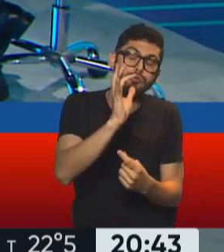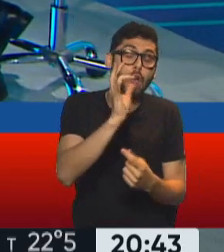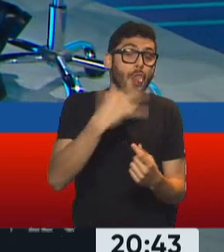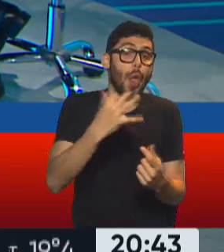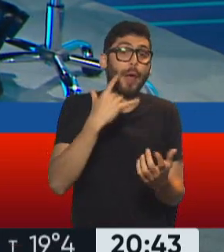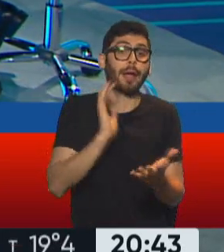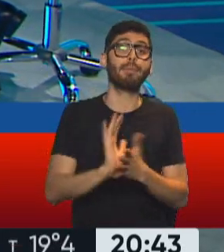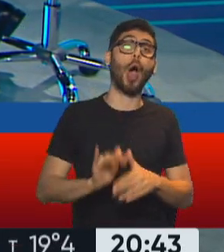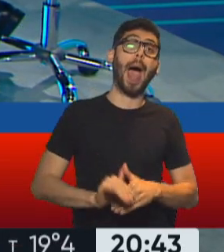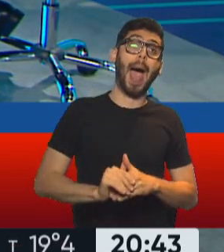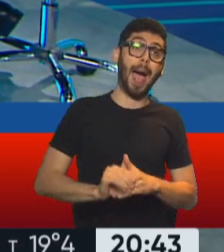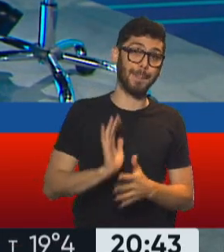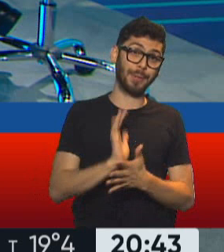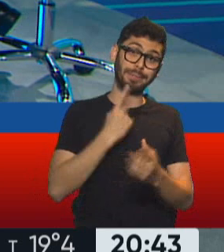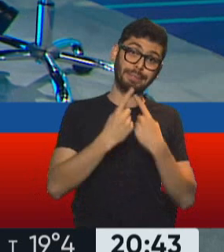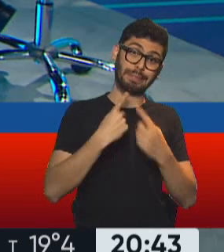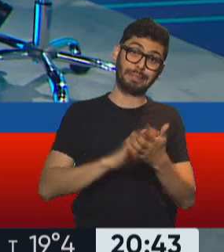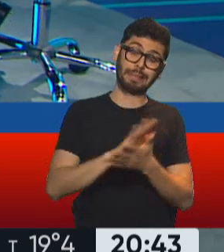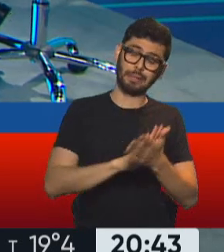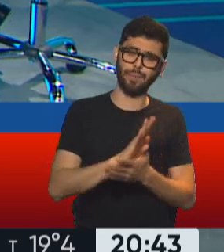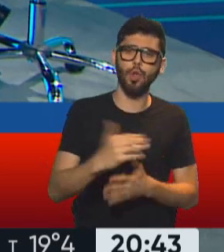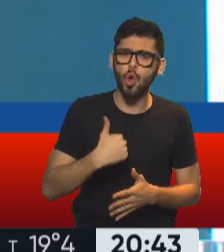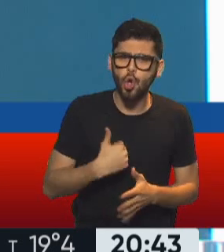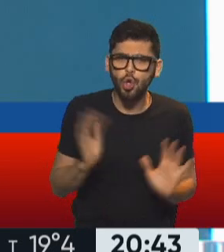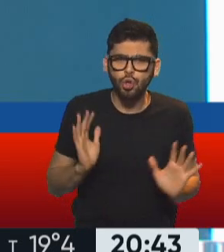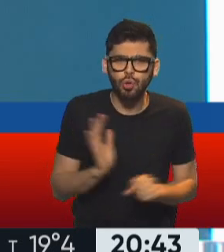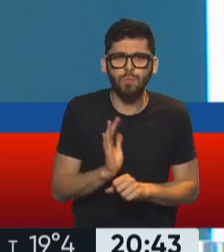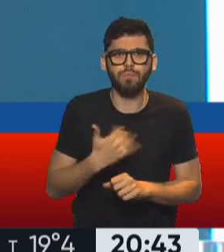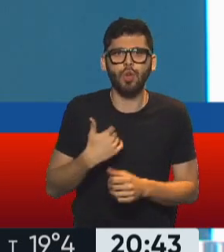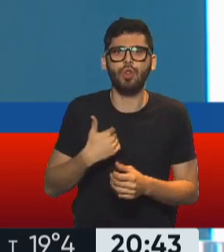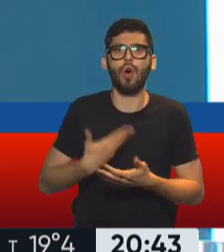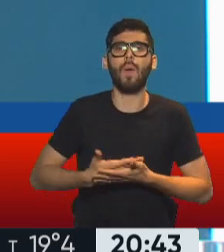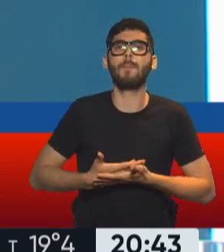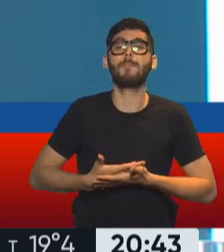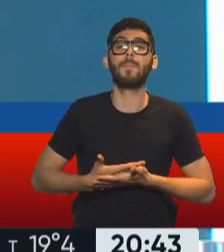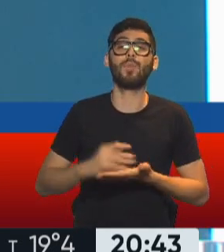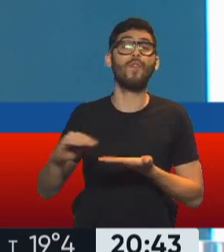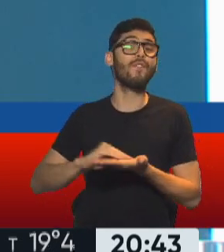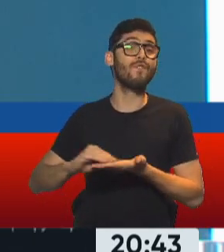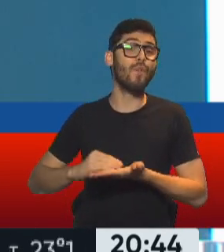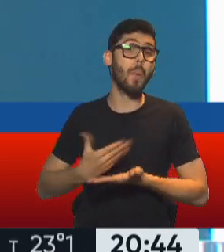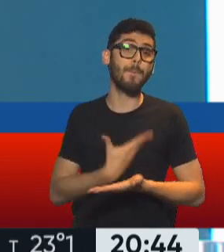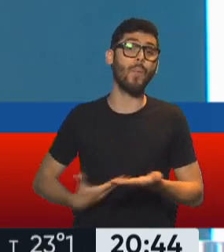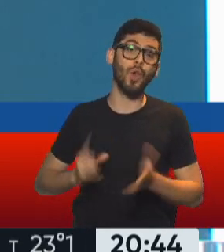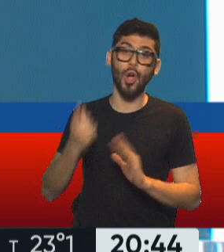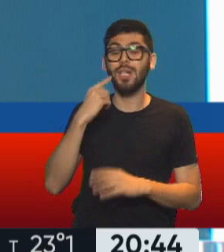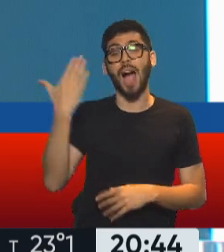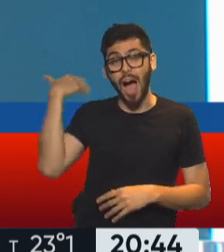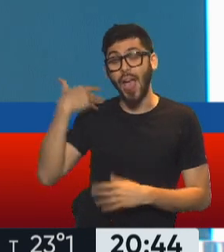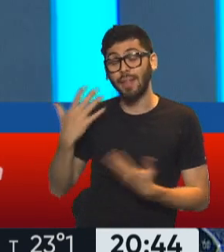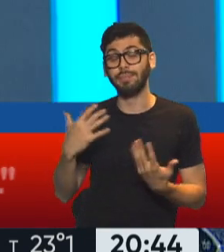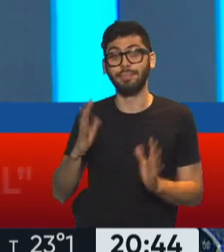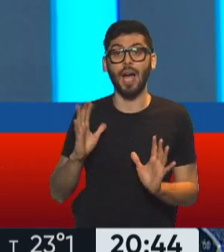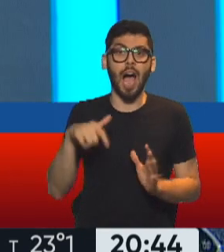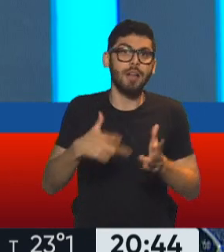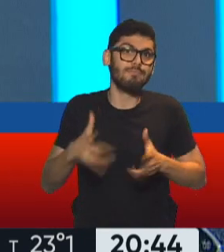necesitamos cerrar esta negociación. Tengo el margen que me permite no ser funcionario público. Ya bastante uno lo tuvo. Pero digo, yo